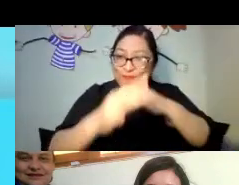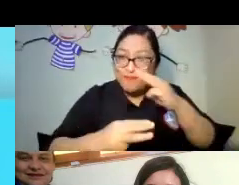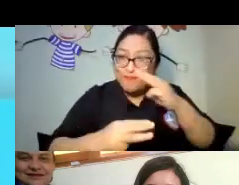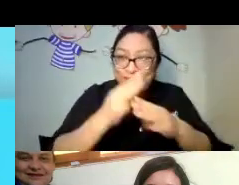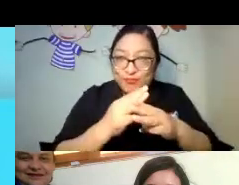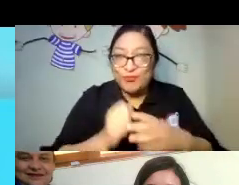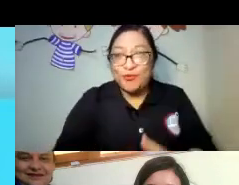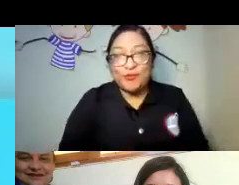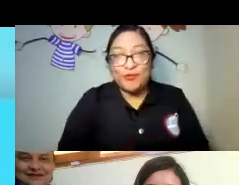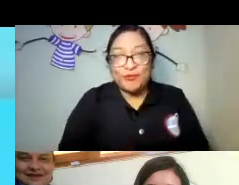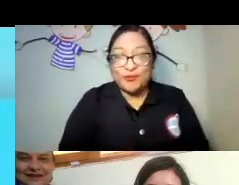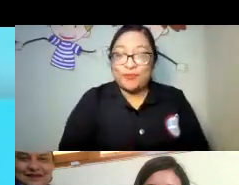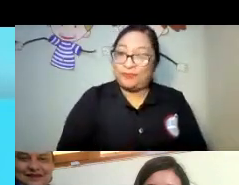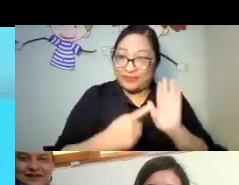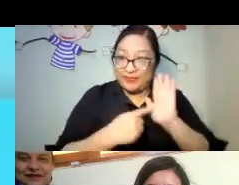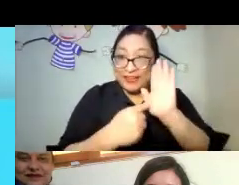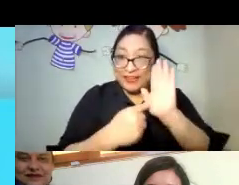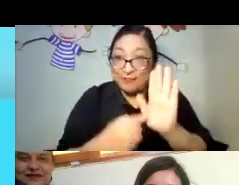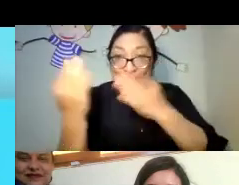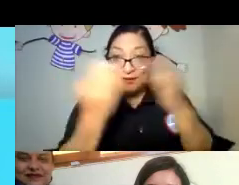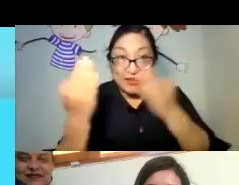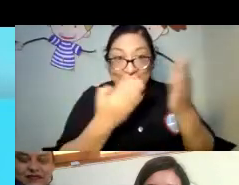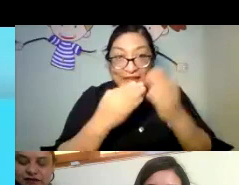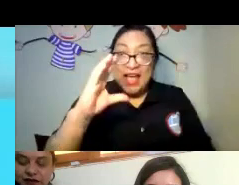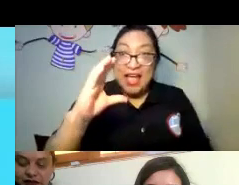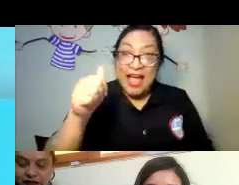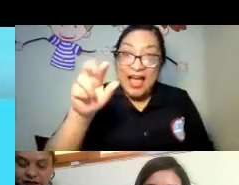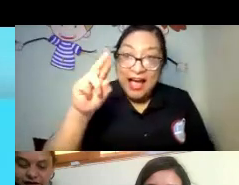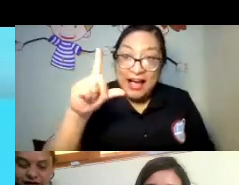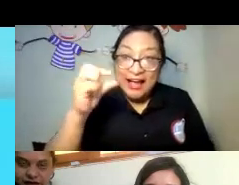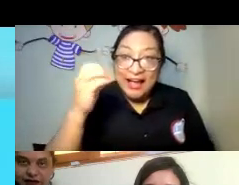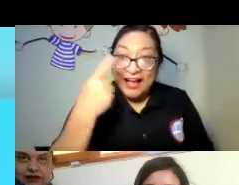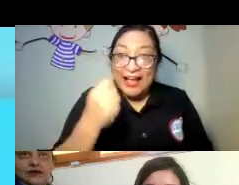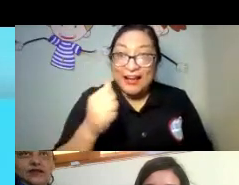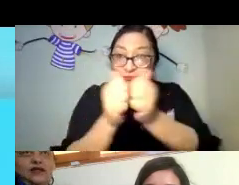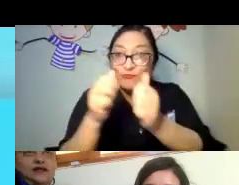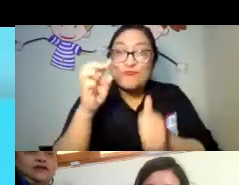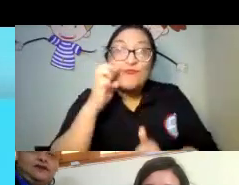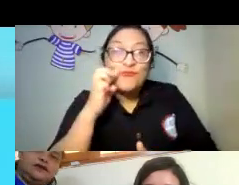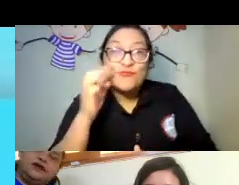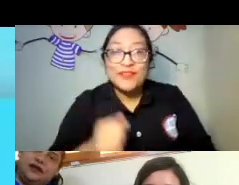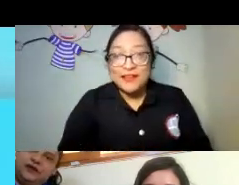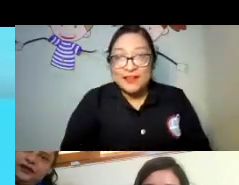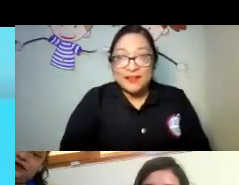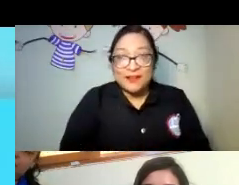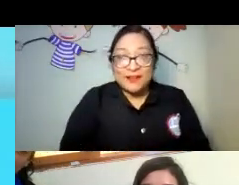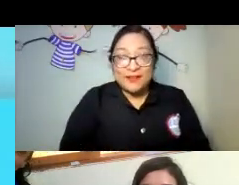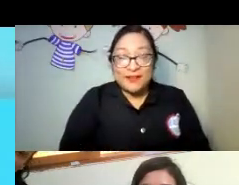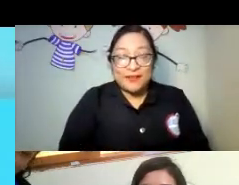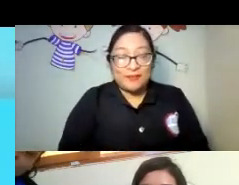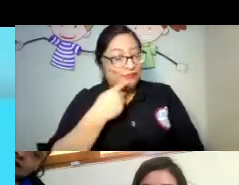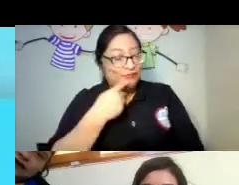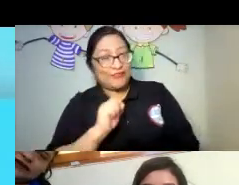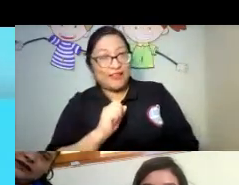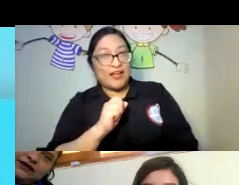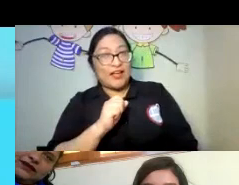Se presenta al estudiante Carlos Estrada junto a su papá. ¿Verdad que tú eres bien pilas? Amor de mi